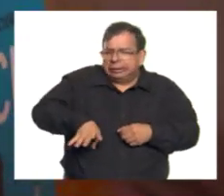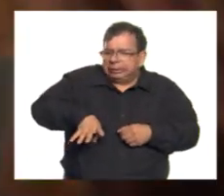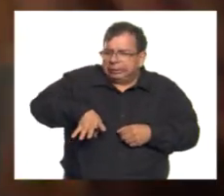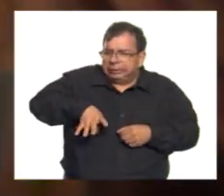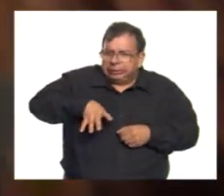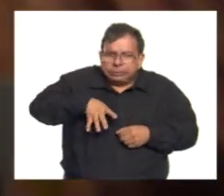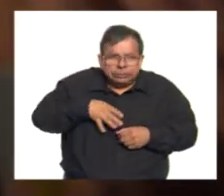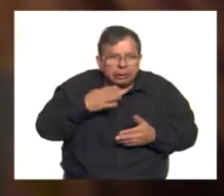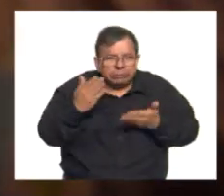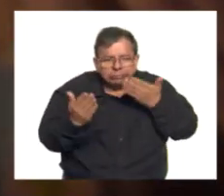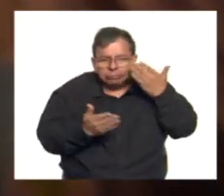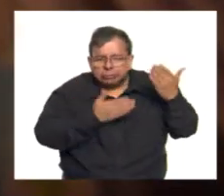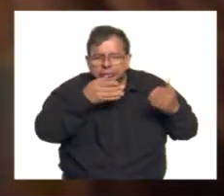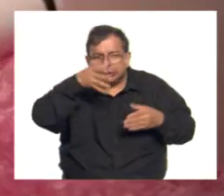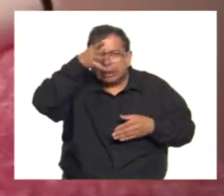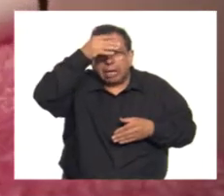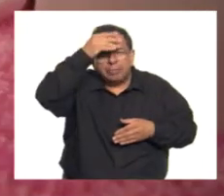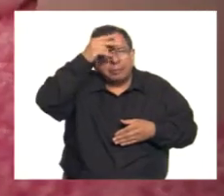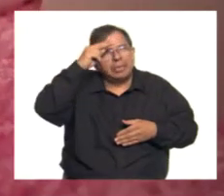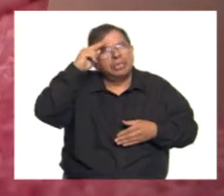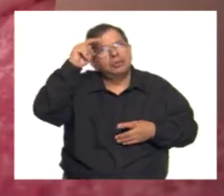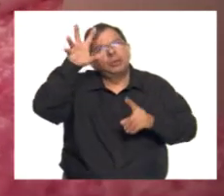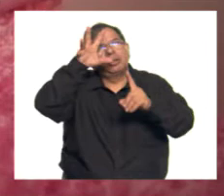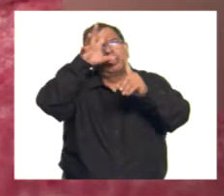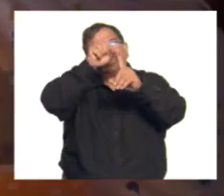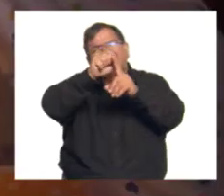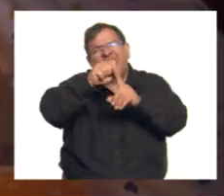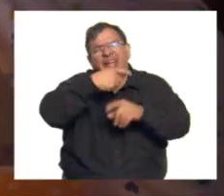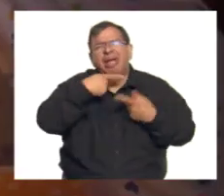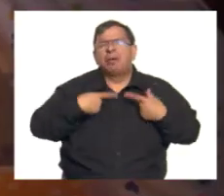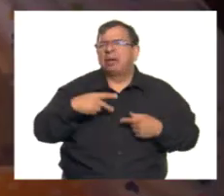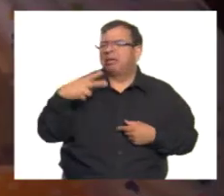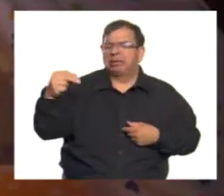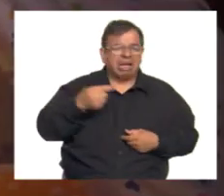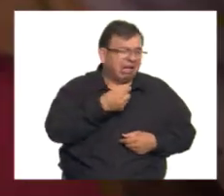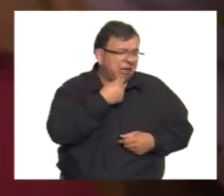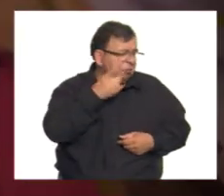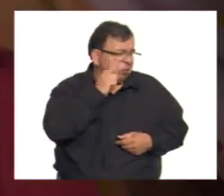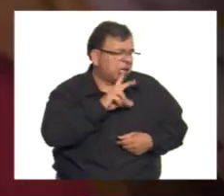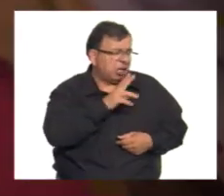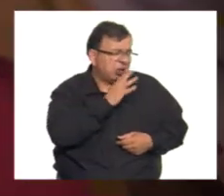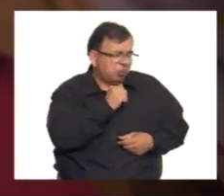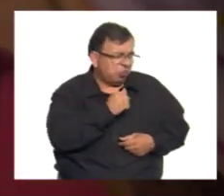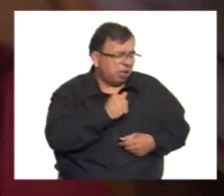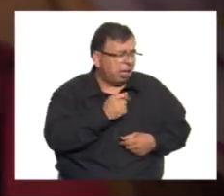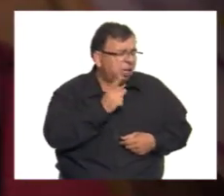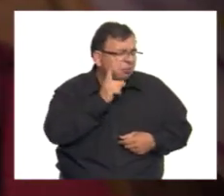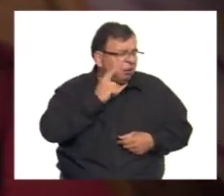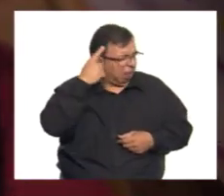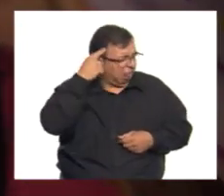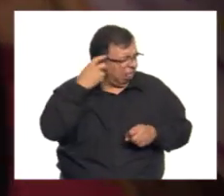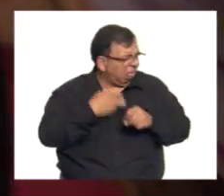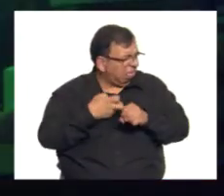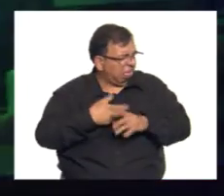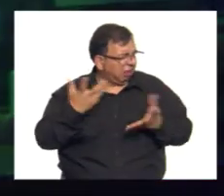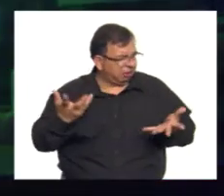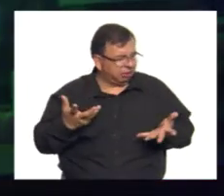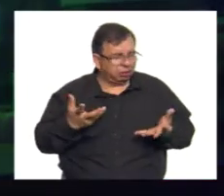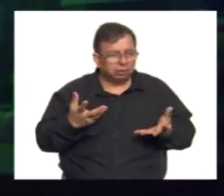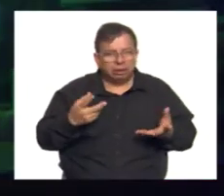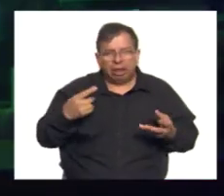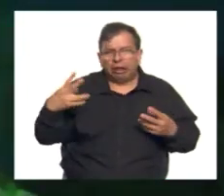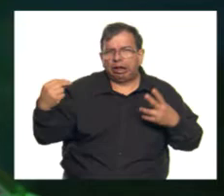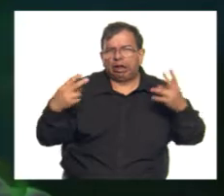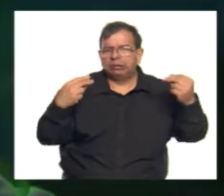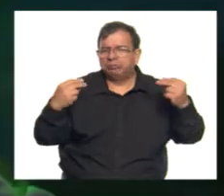para cumplir mi sueño, aunque muchas veces la gente me dijera: las niñas no pueden, son cabezas huecas. Esas voces